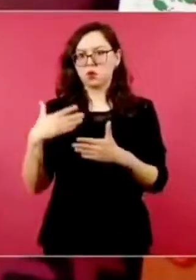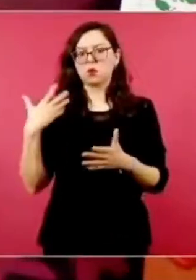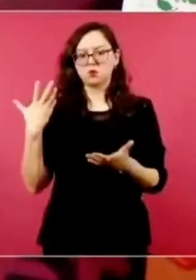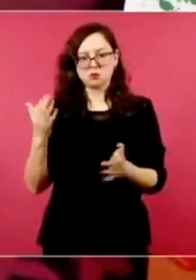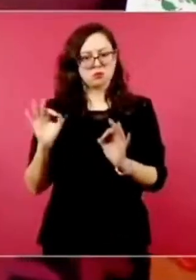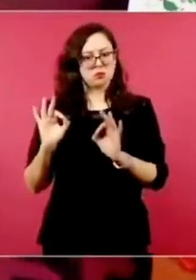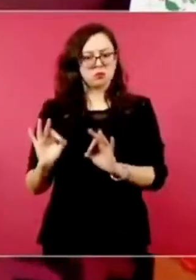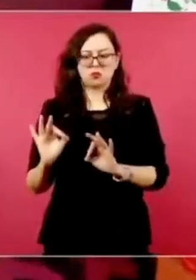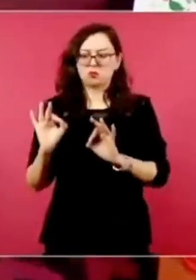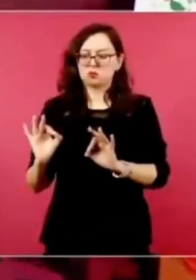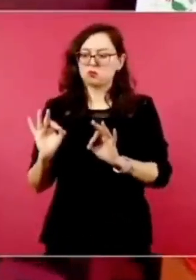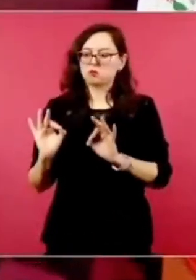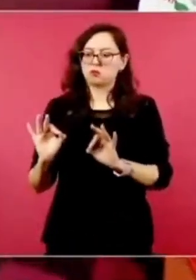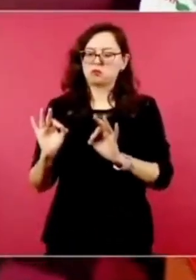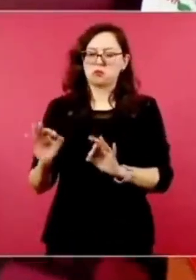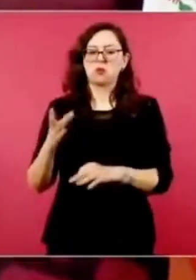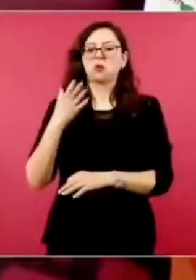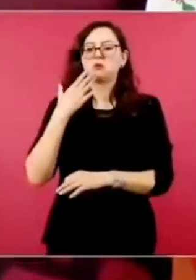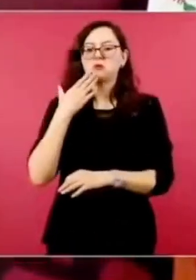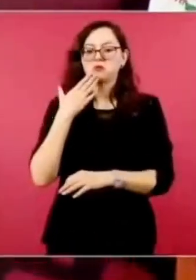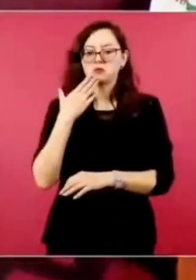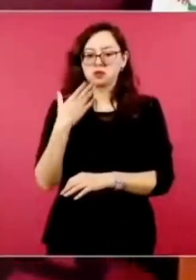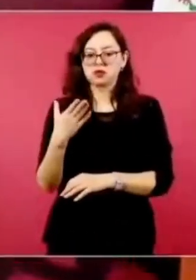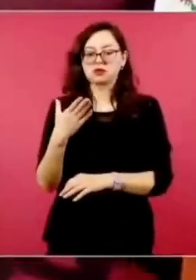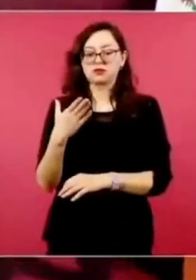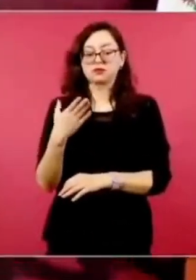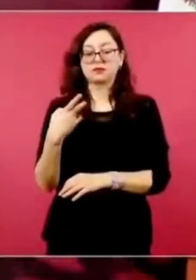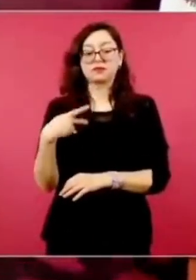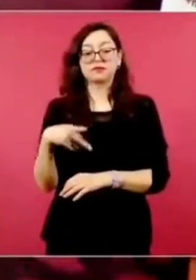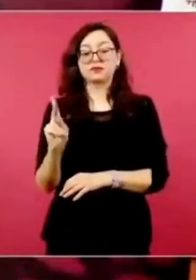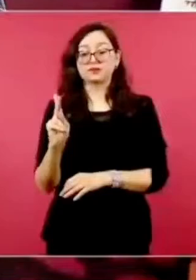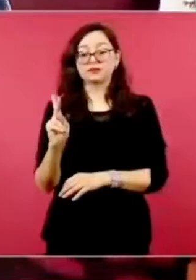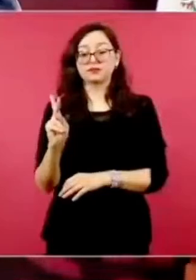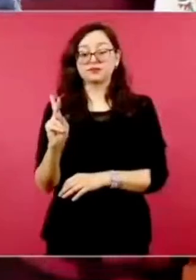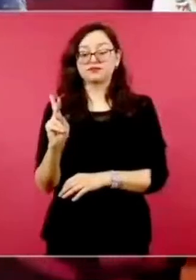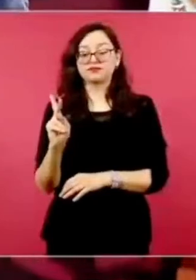Muy buena revista en cuanto al cuestionamiento al poder, pero no